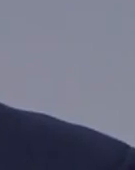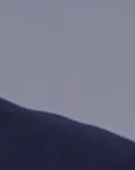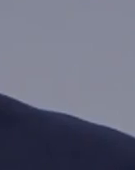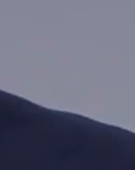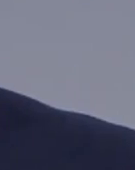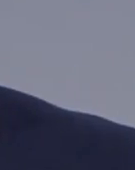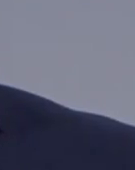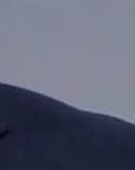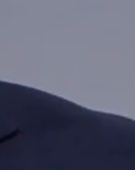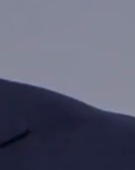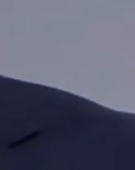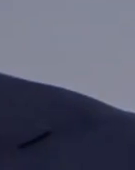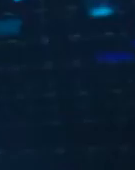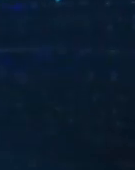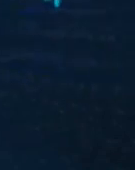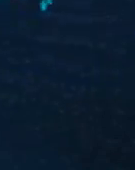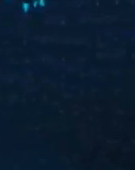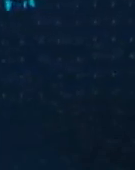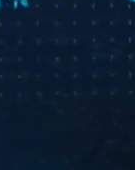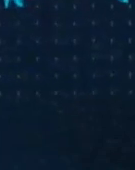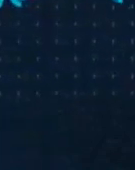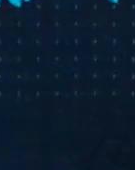ustedes, Cachito Vera.